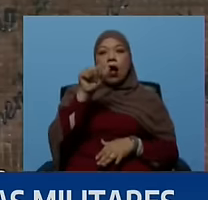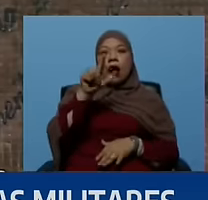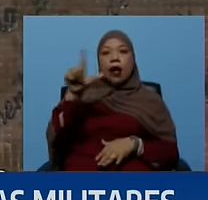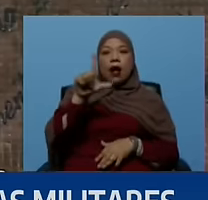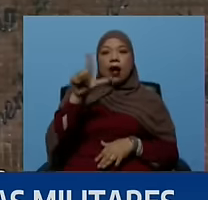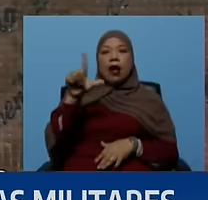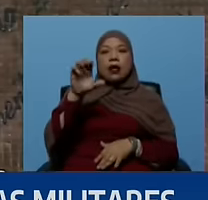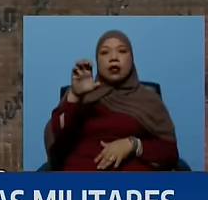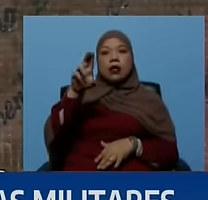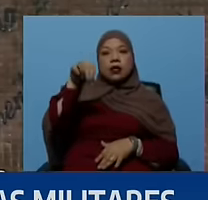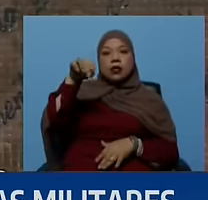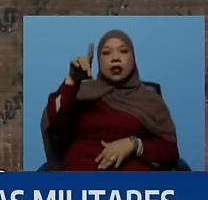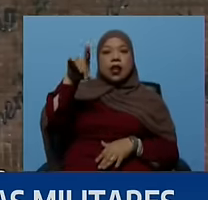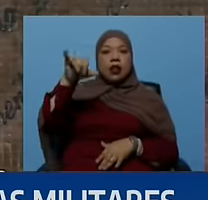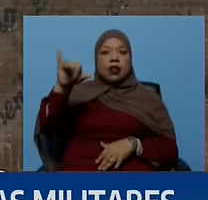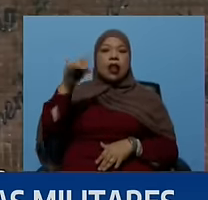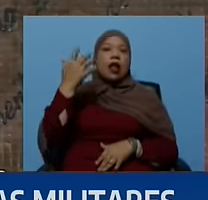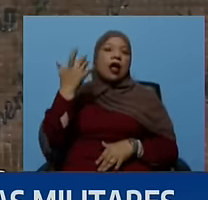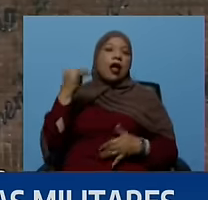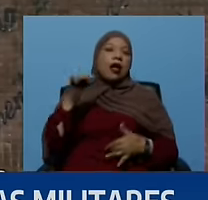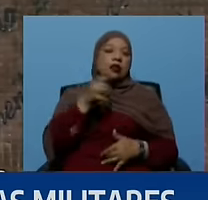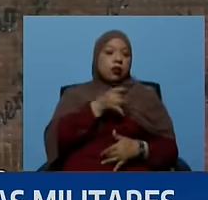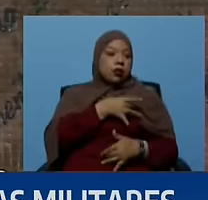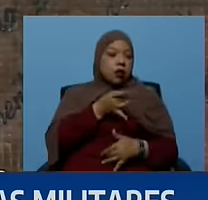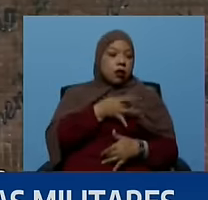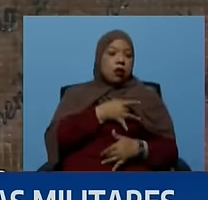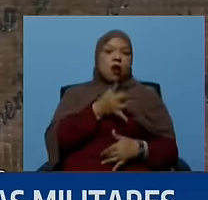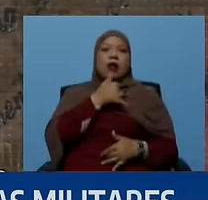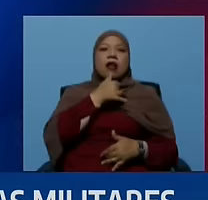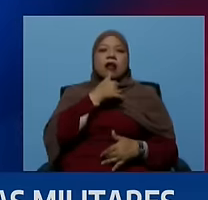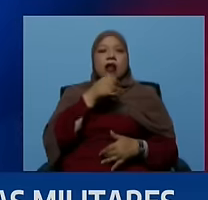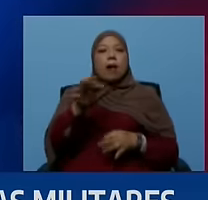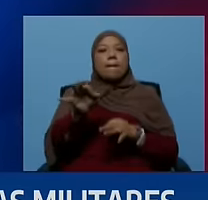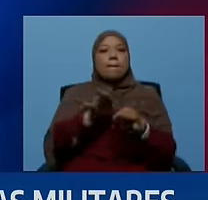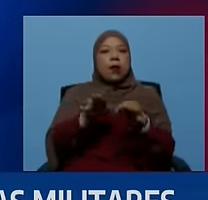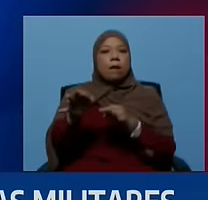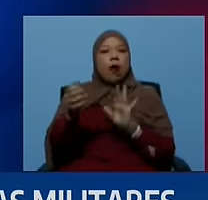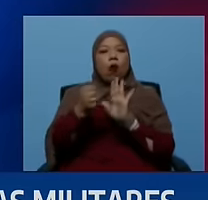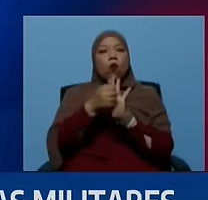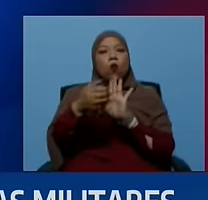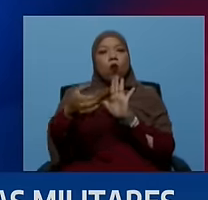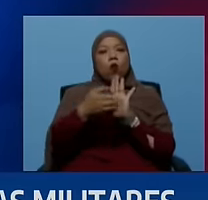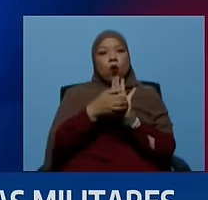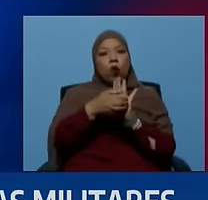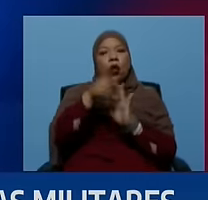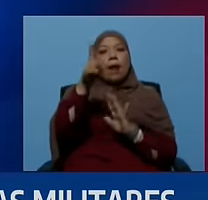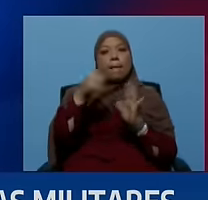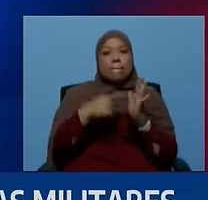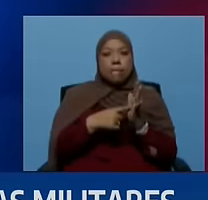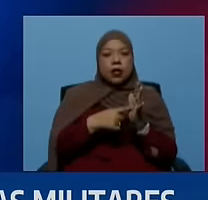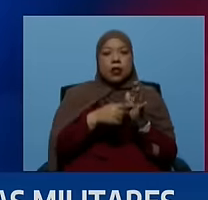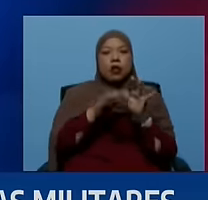organizó quién financió quién preparó Quién dirigió El golpe de estado contra yen de